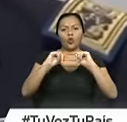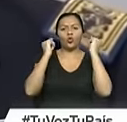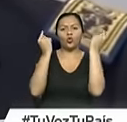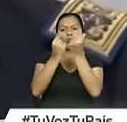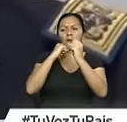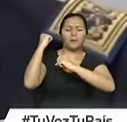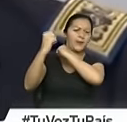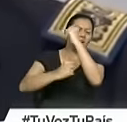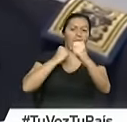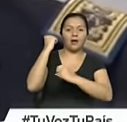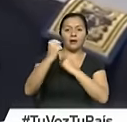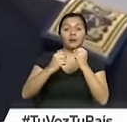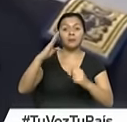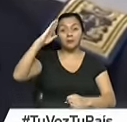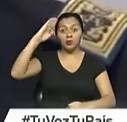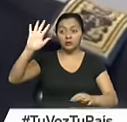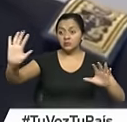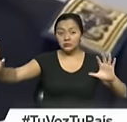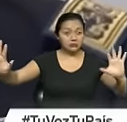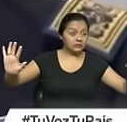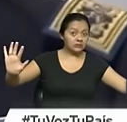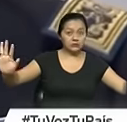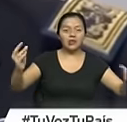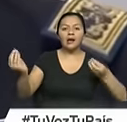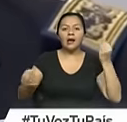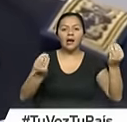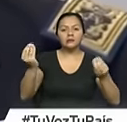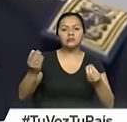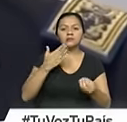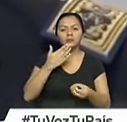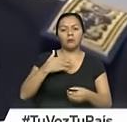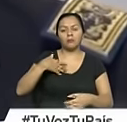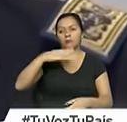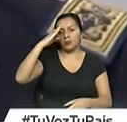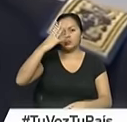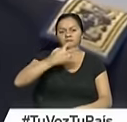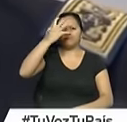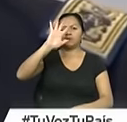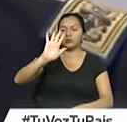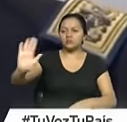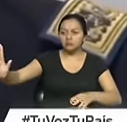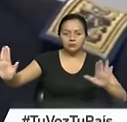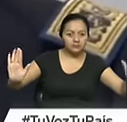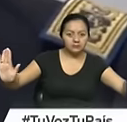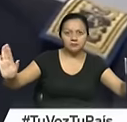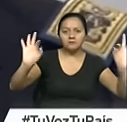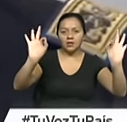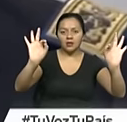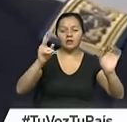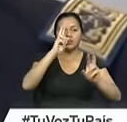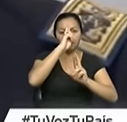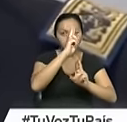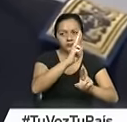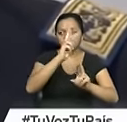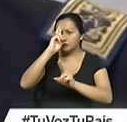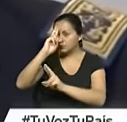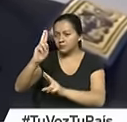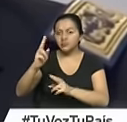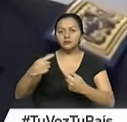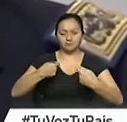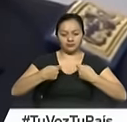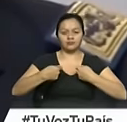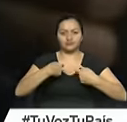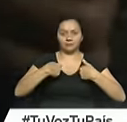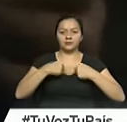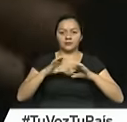desafían las capacidades policiales de la región para establecer el orden sin dejar de lado el marco del respeto a los